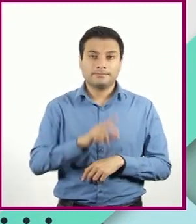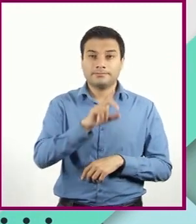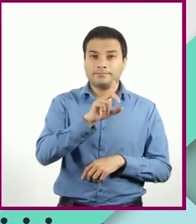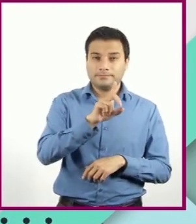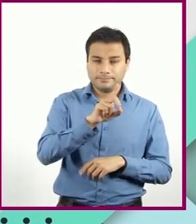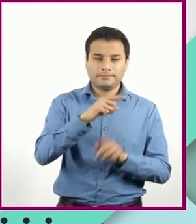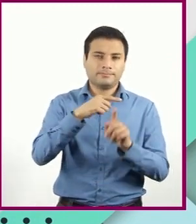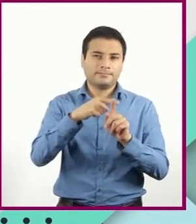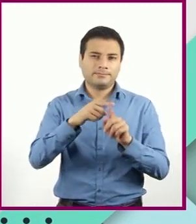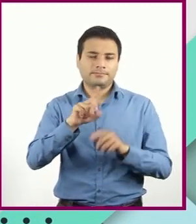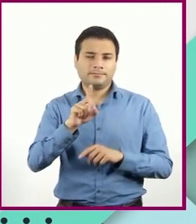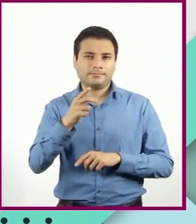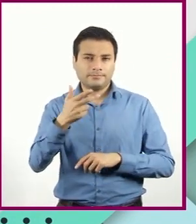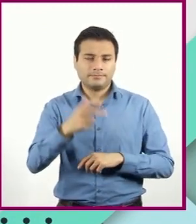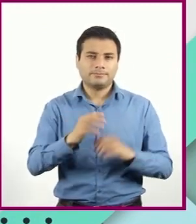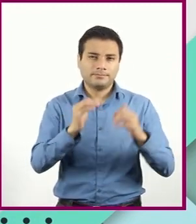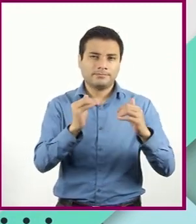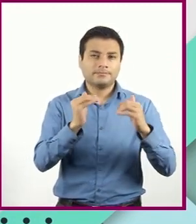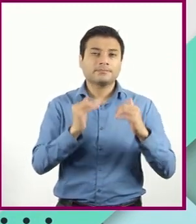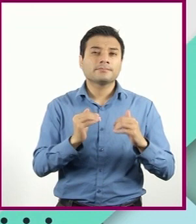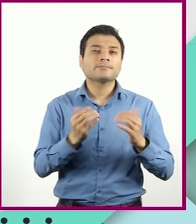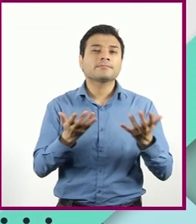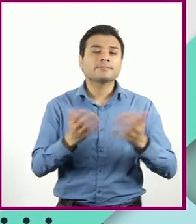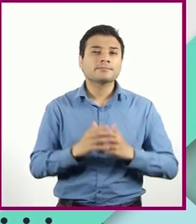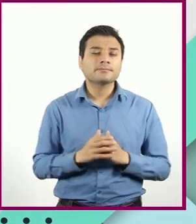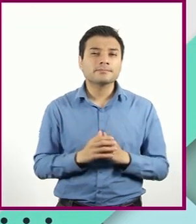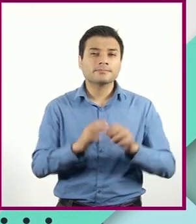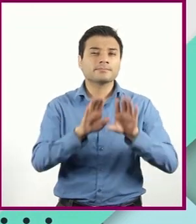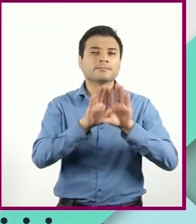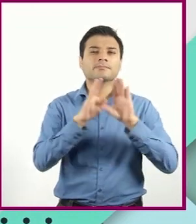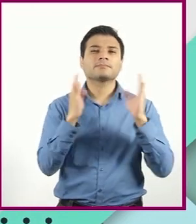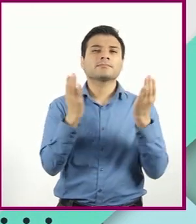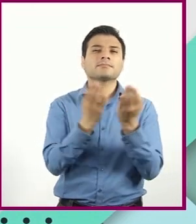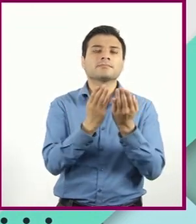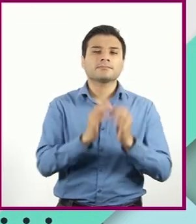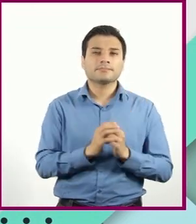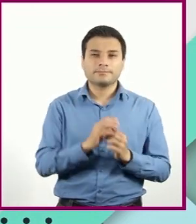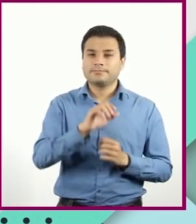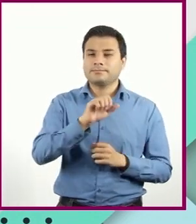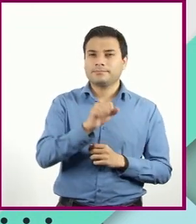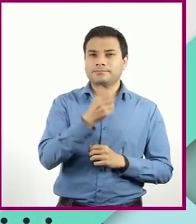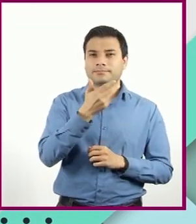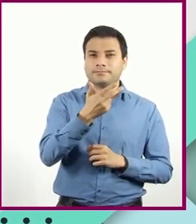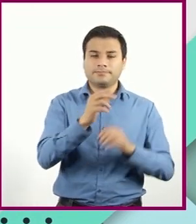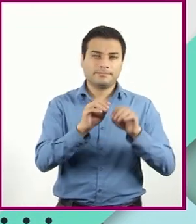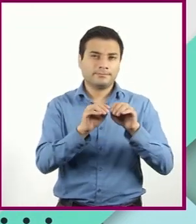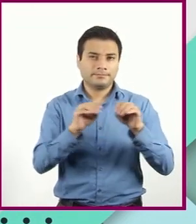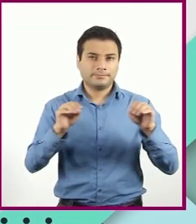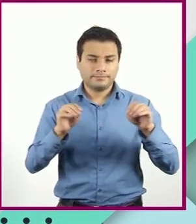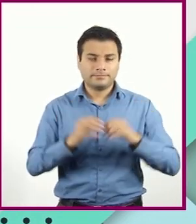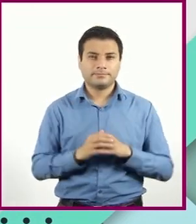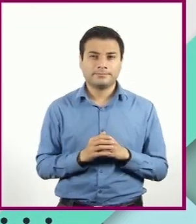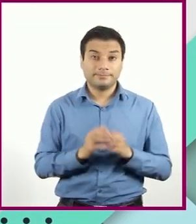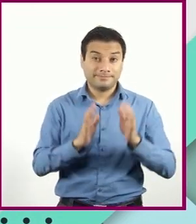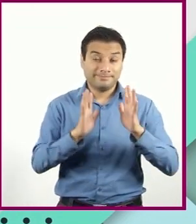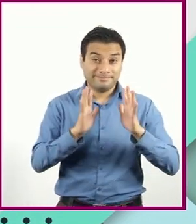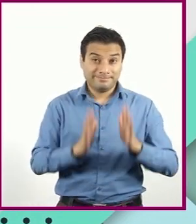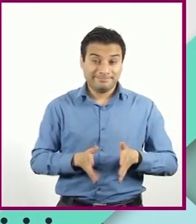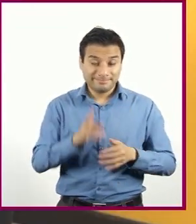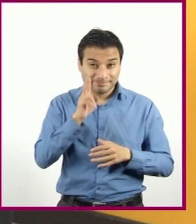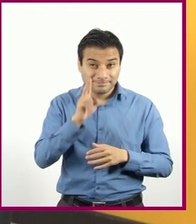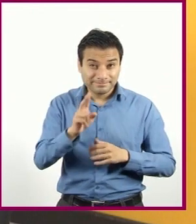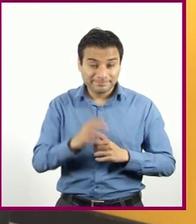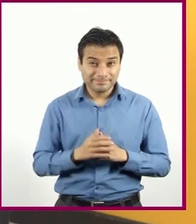38. Tenemos que la medida de la longitud de la barda es de 68 metros. Como pudieron darse